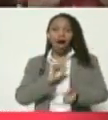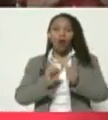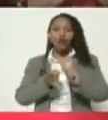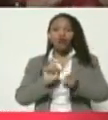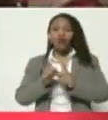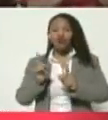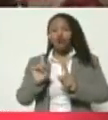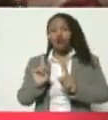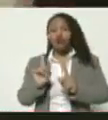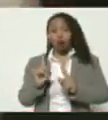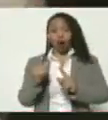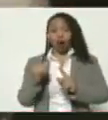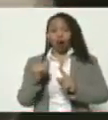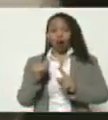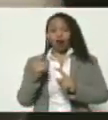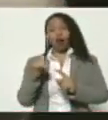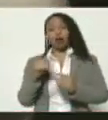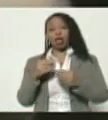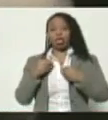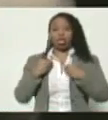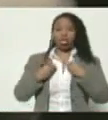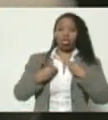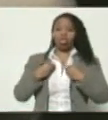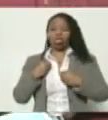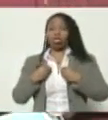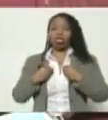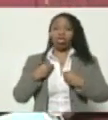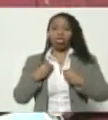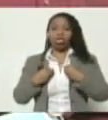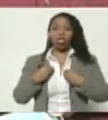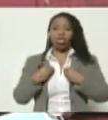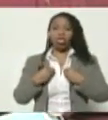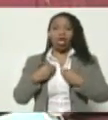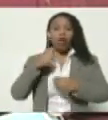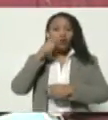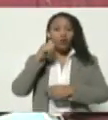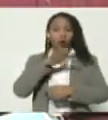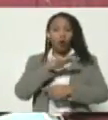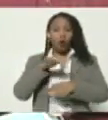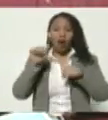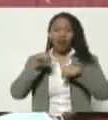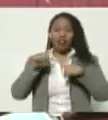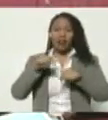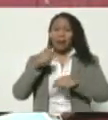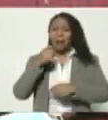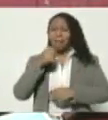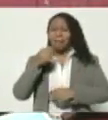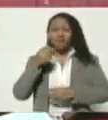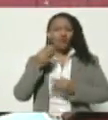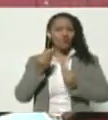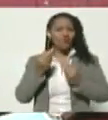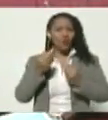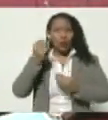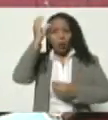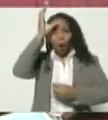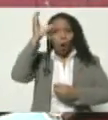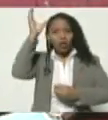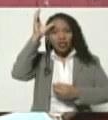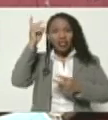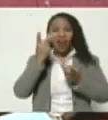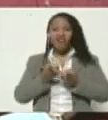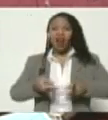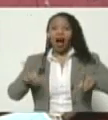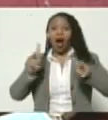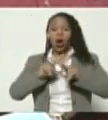Algunos estaban preocupados. El pueblo, este pueblo es demasiado consciente. Una valentía a toda